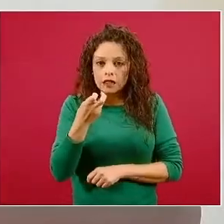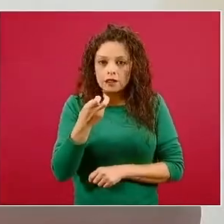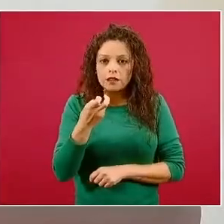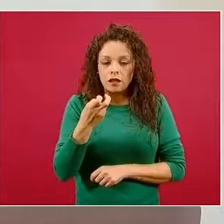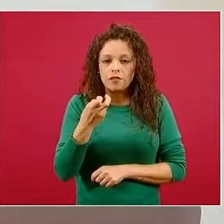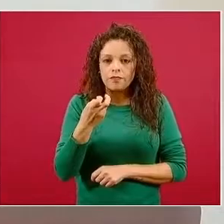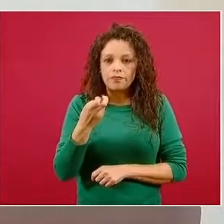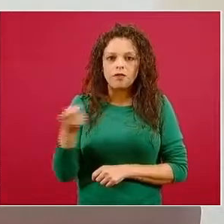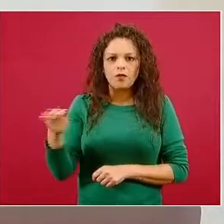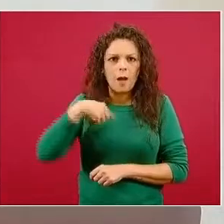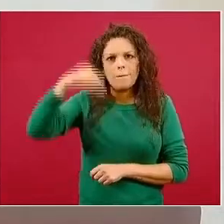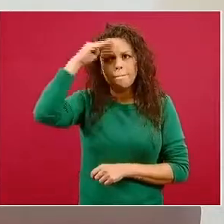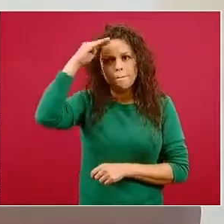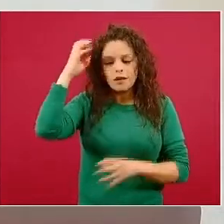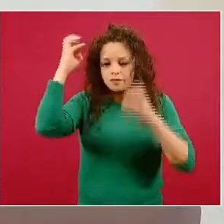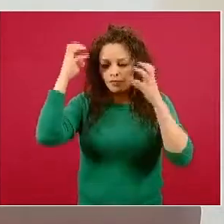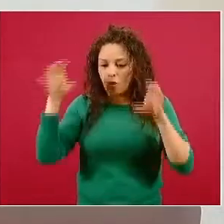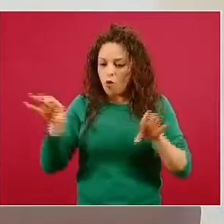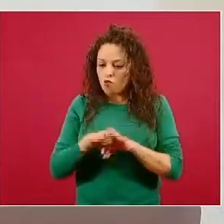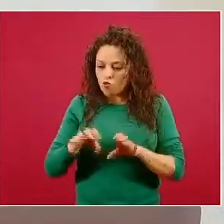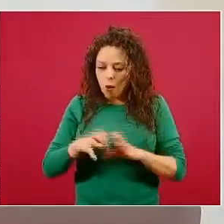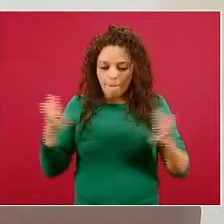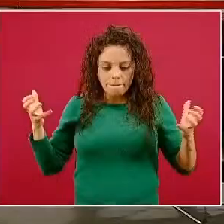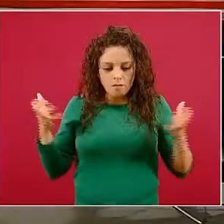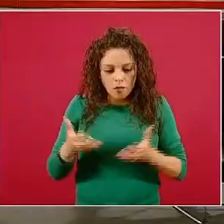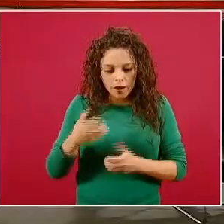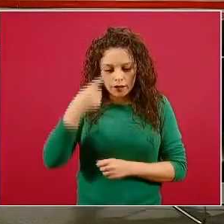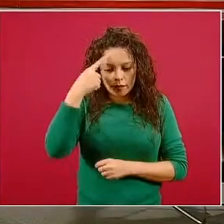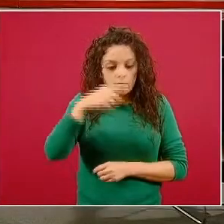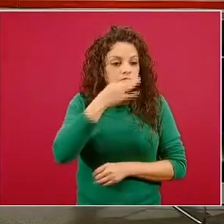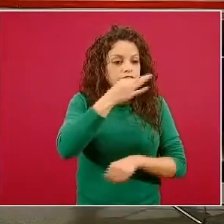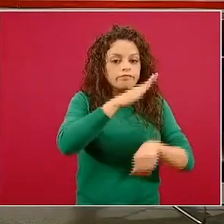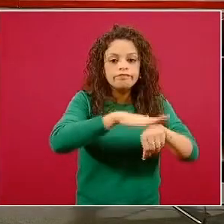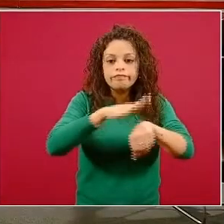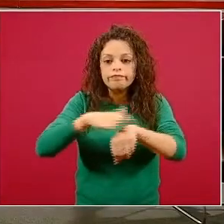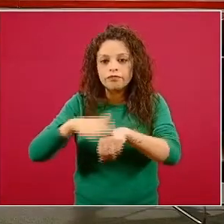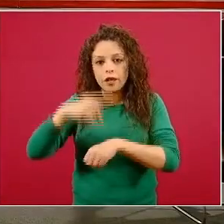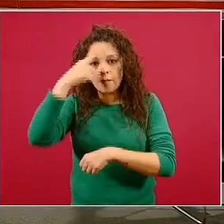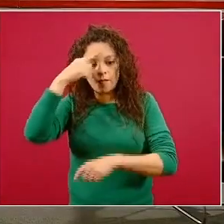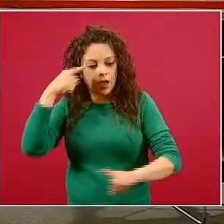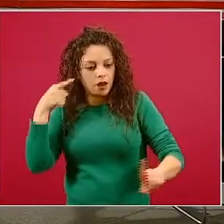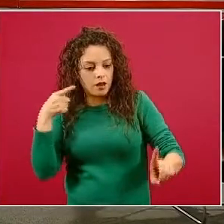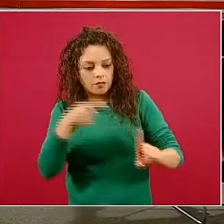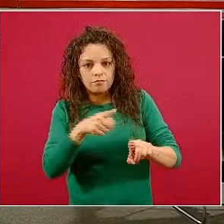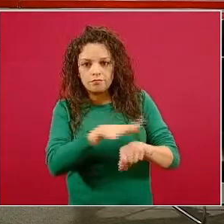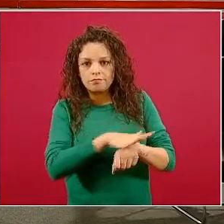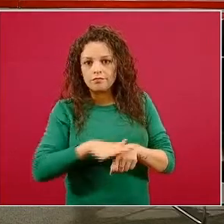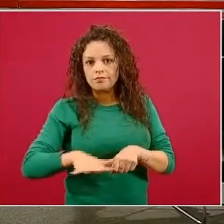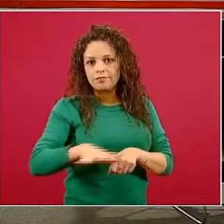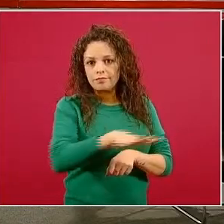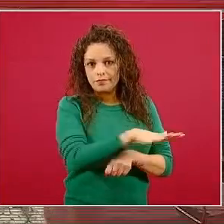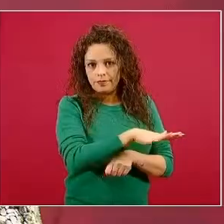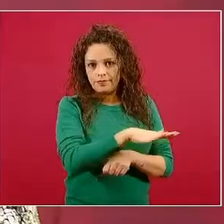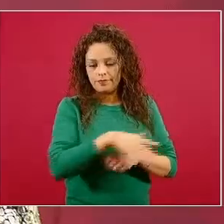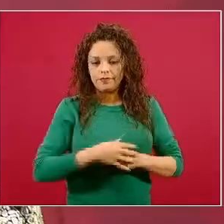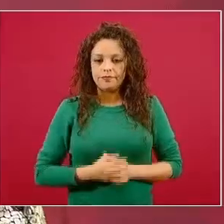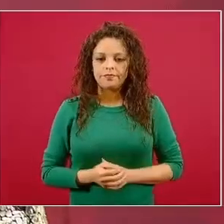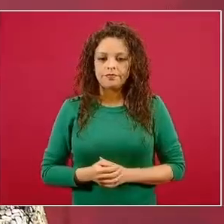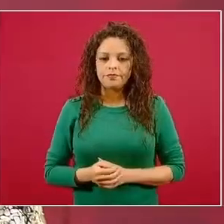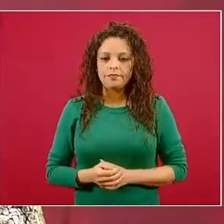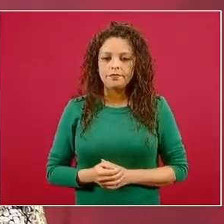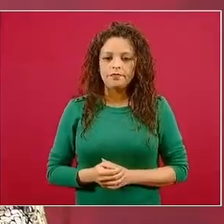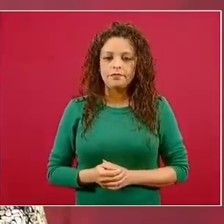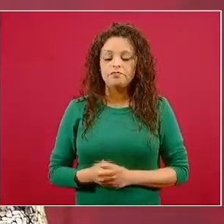vayan dirigidos hacia esta población, pero también siguiendo parte de la estructura de